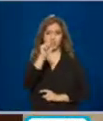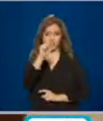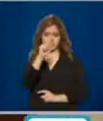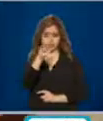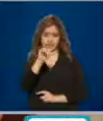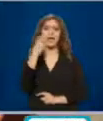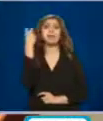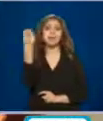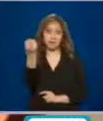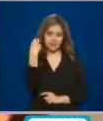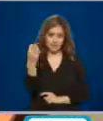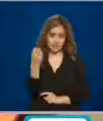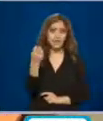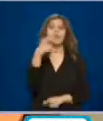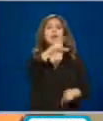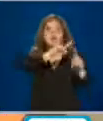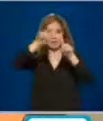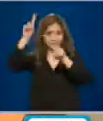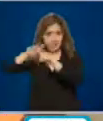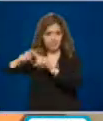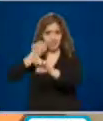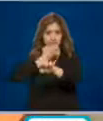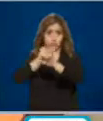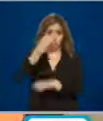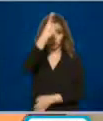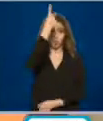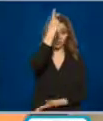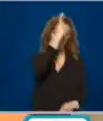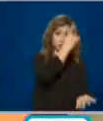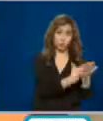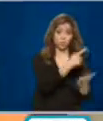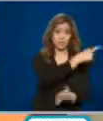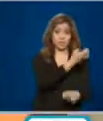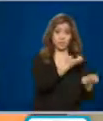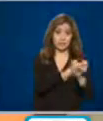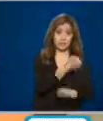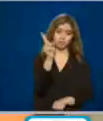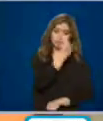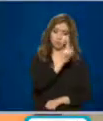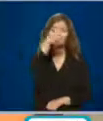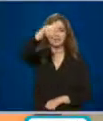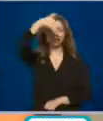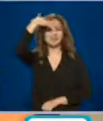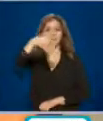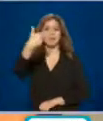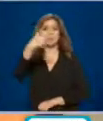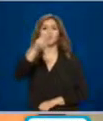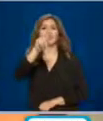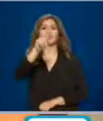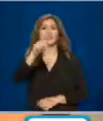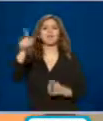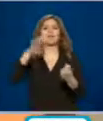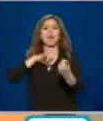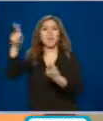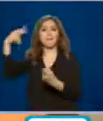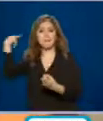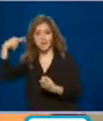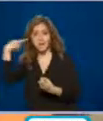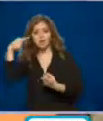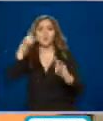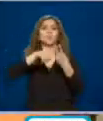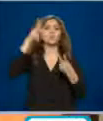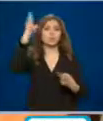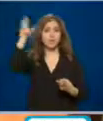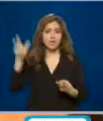es. Son distintos estados, no nada más un estado. Sí, sí, la Huasteca ya ves que abarca tanto Veracruz,